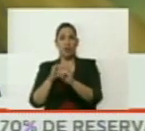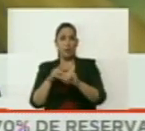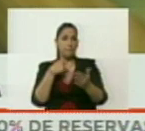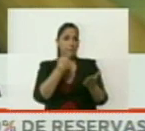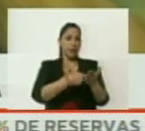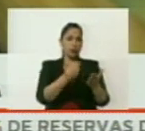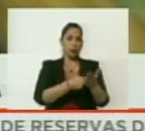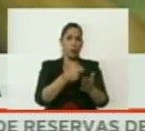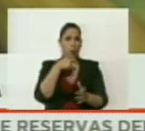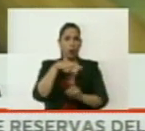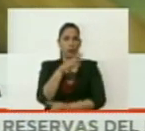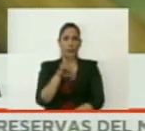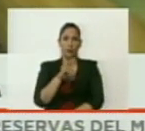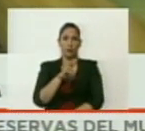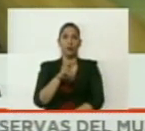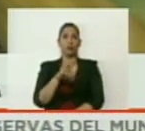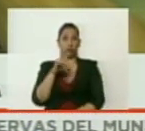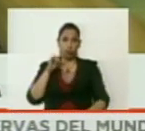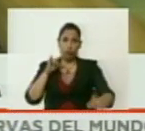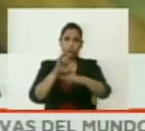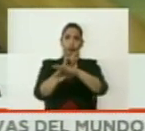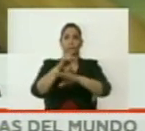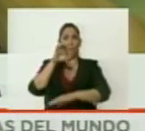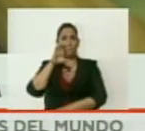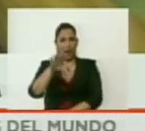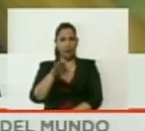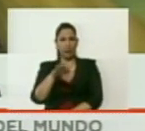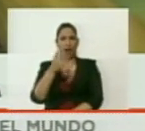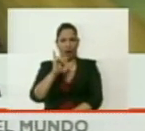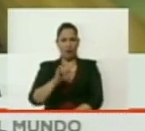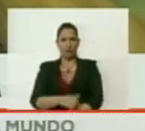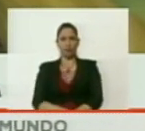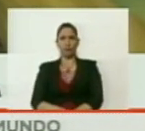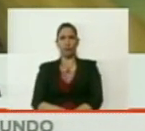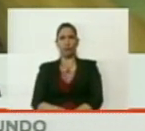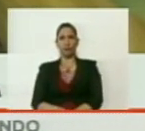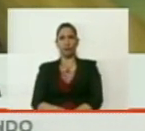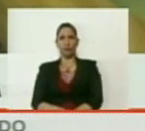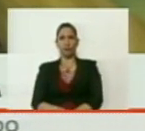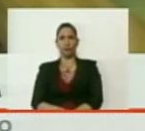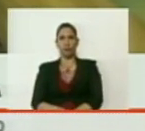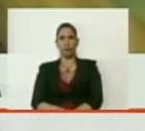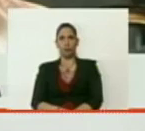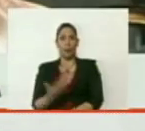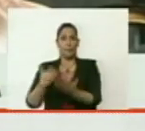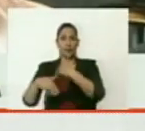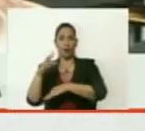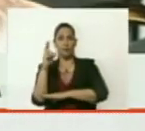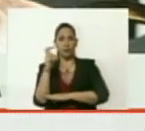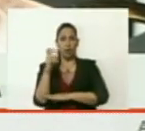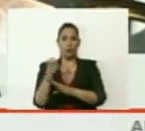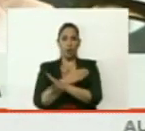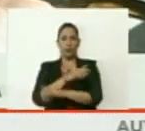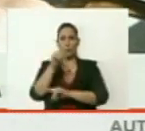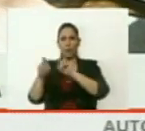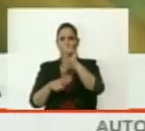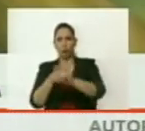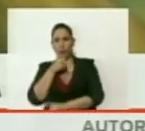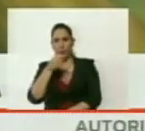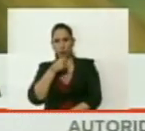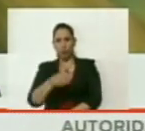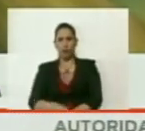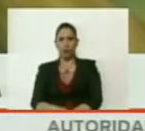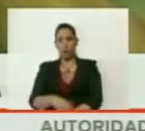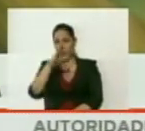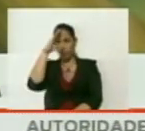pueblo venezolano. Son traidores a la patria. El pasado viernes, ante la pregunta de un periodista,